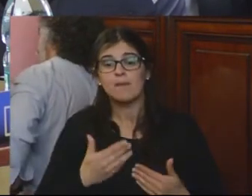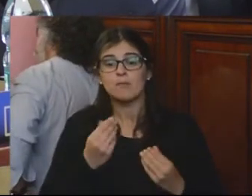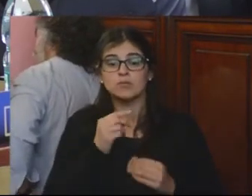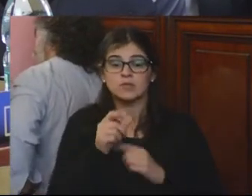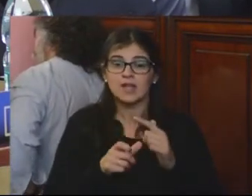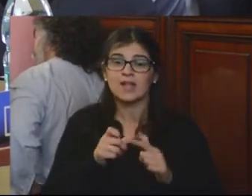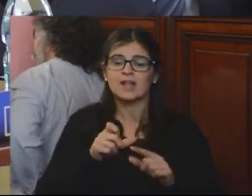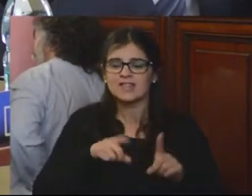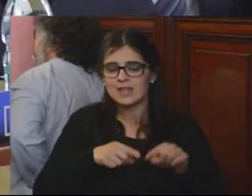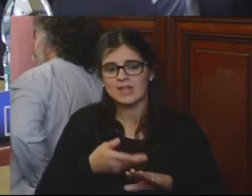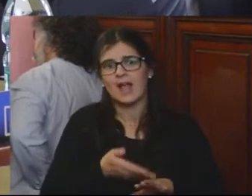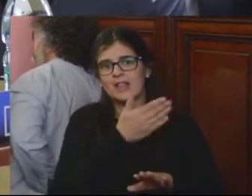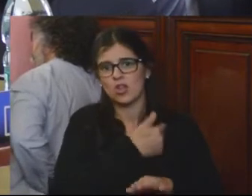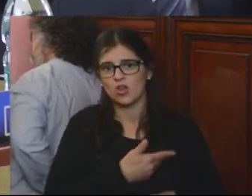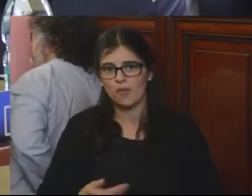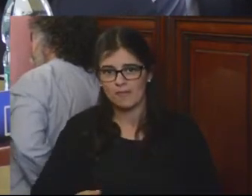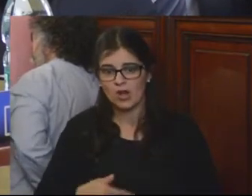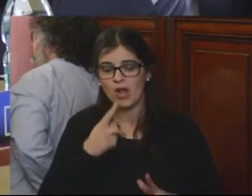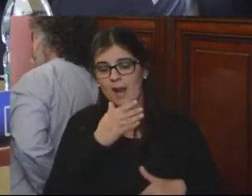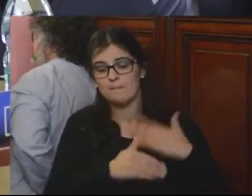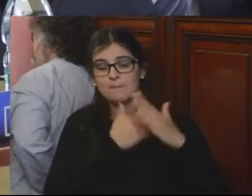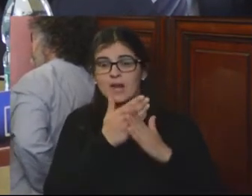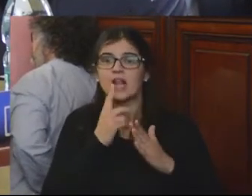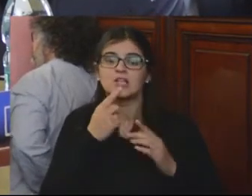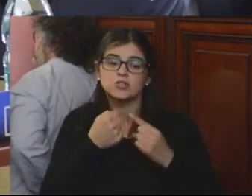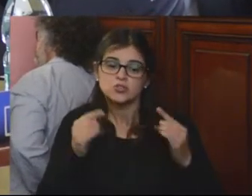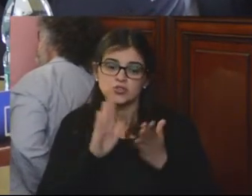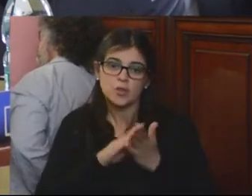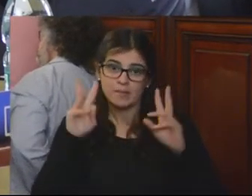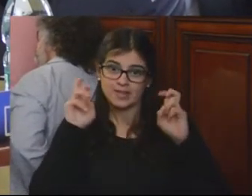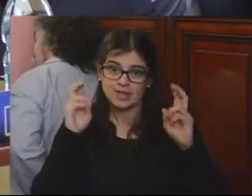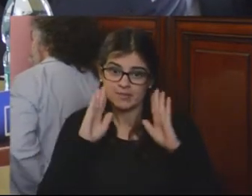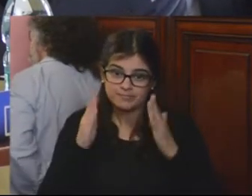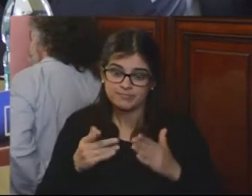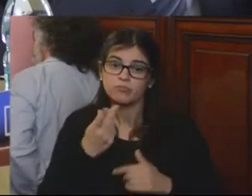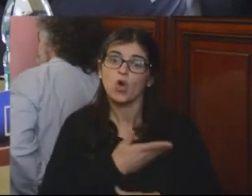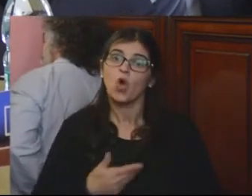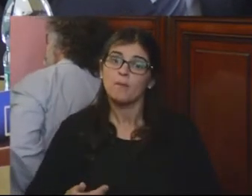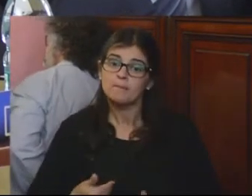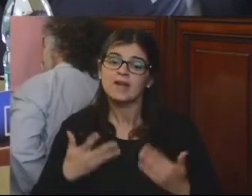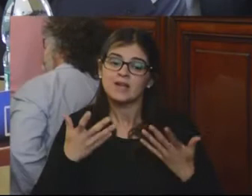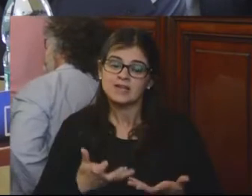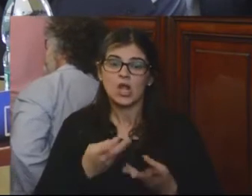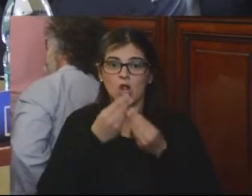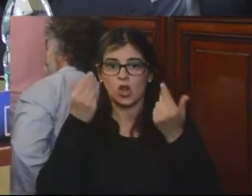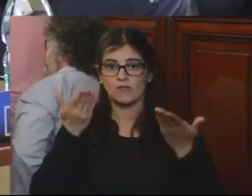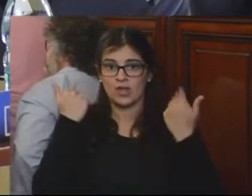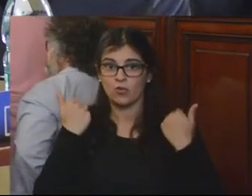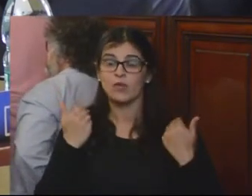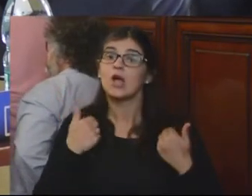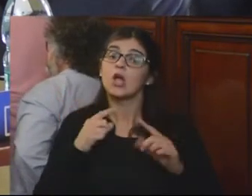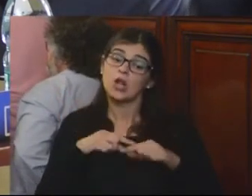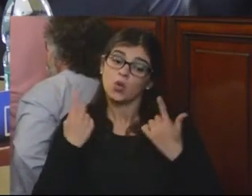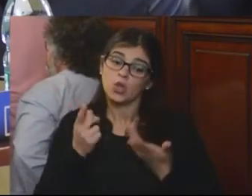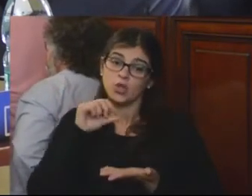gestión anterior que haber superado sus alcances en la materia por un gobierno que aducen pretende el olvido nuestro